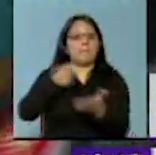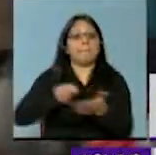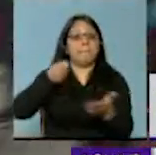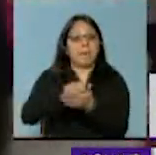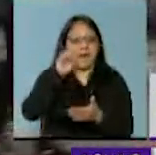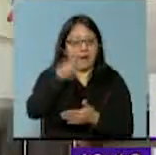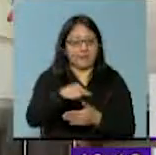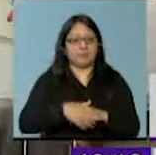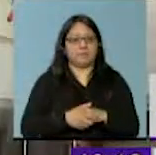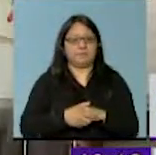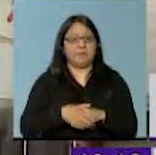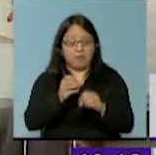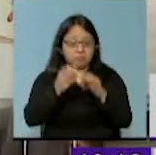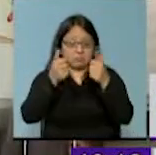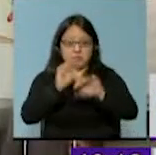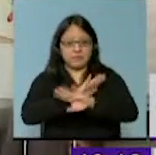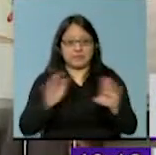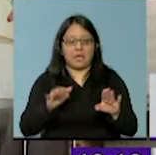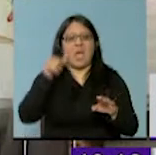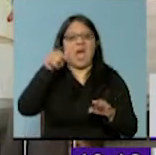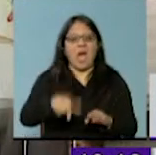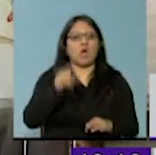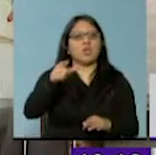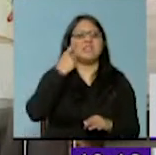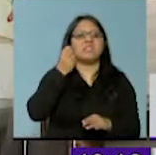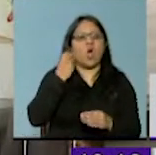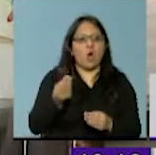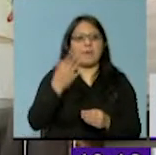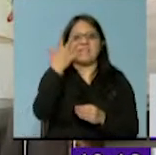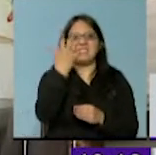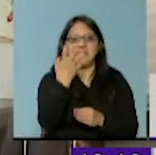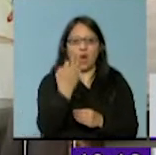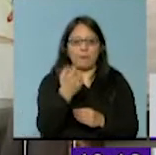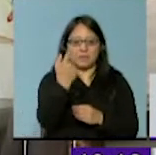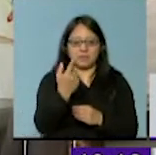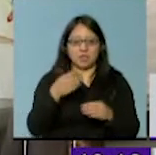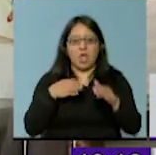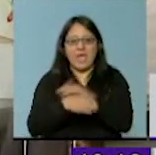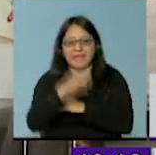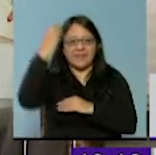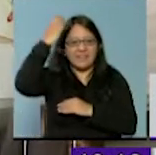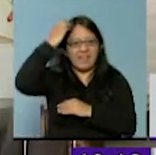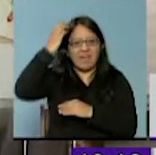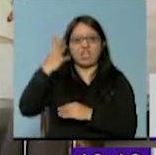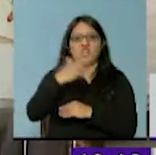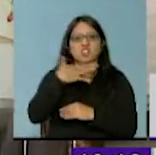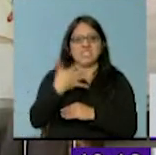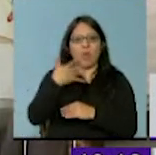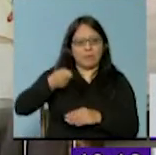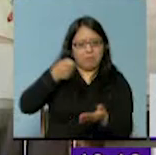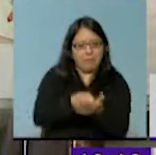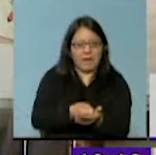Bien, ahora, ¿qué es lo que pasa con lo que Emilio Cayo cobra de los 5 pesos a cada alumno por entrar al baño, por entrar al